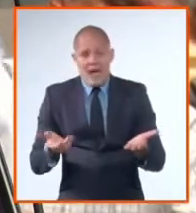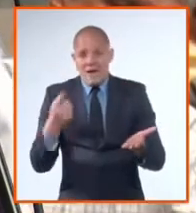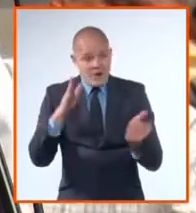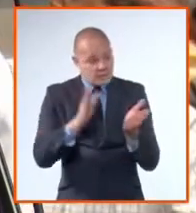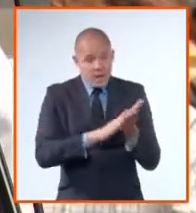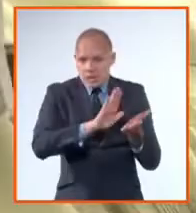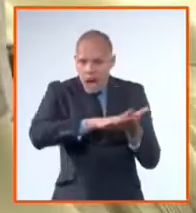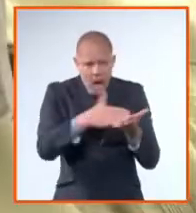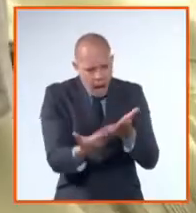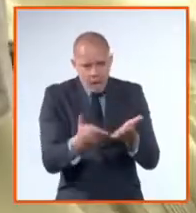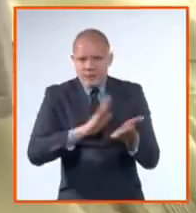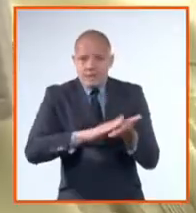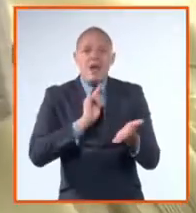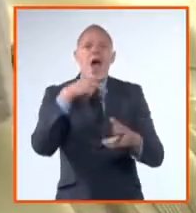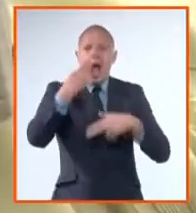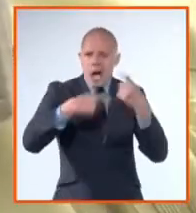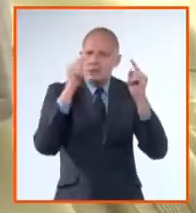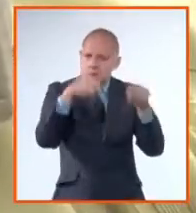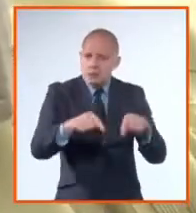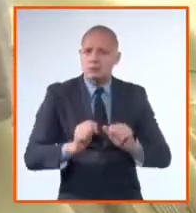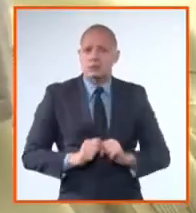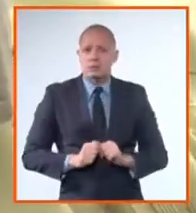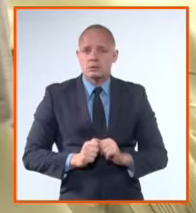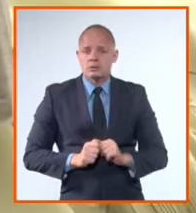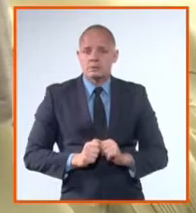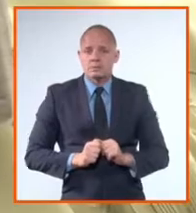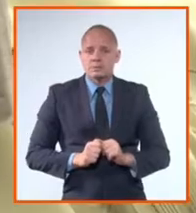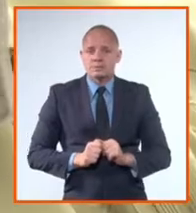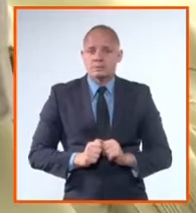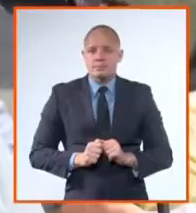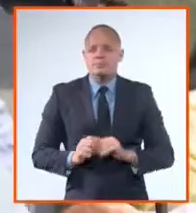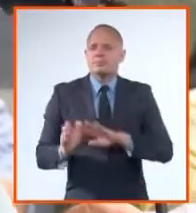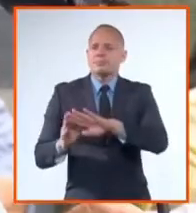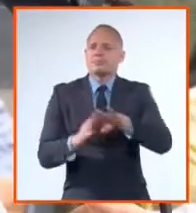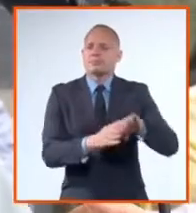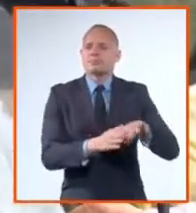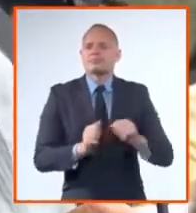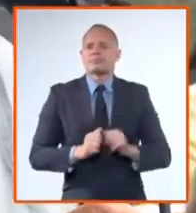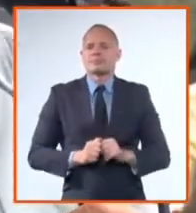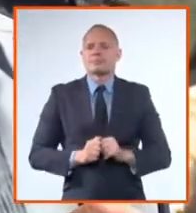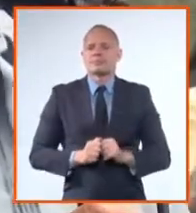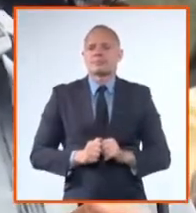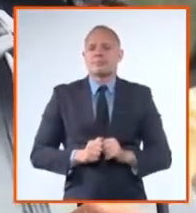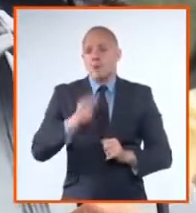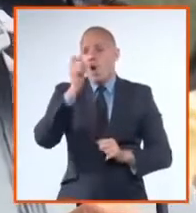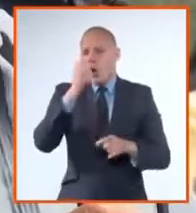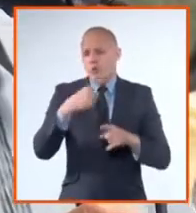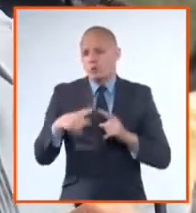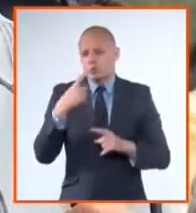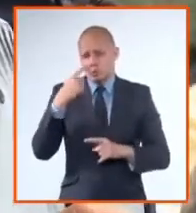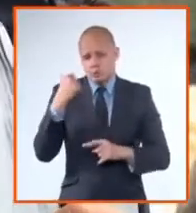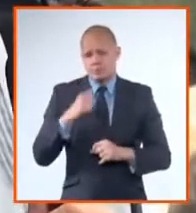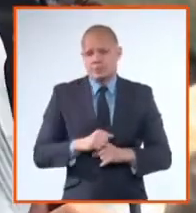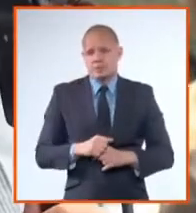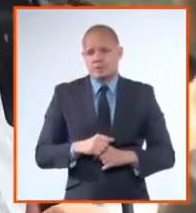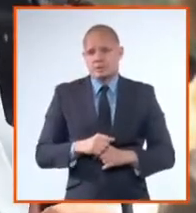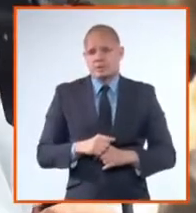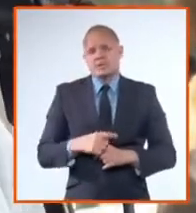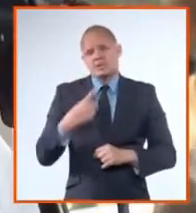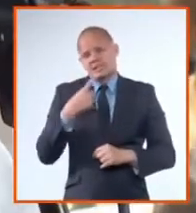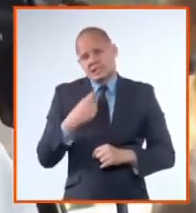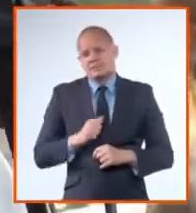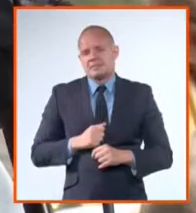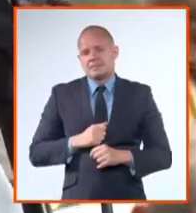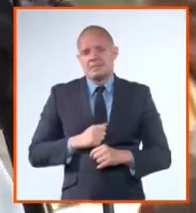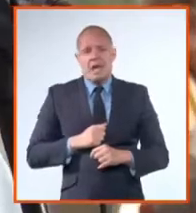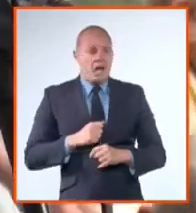que pueden darle avances al esfuerzo que está haciendo el país en los temas de desarrollo territorial. Igual que todo, presidente, gracias otra vez por